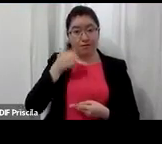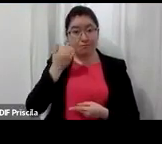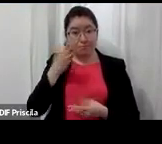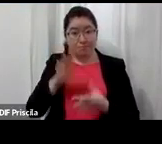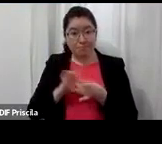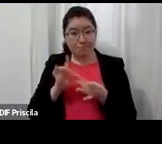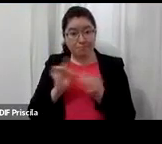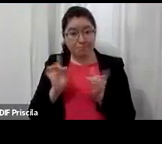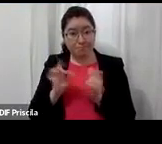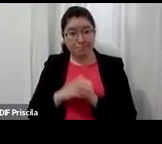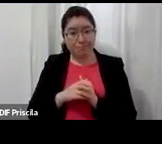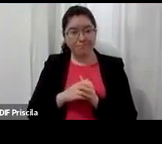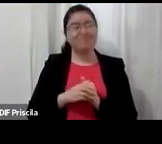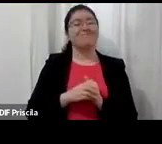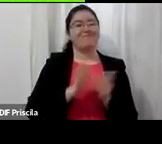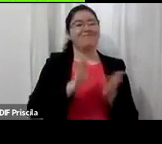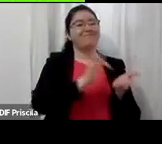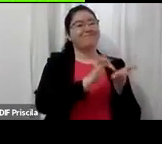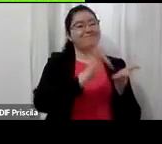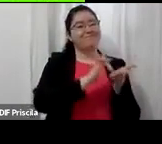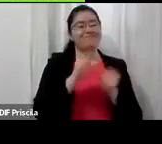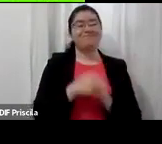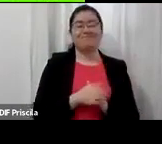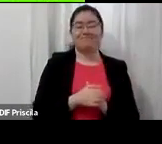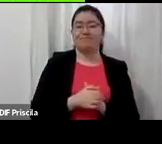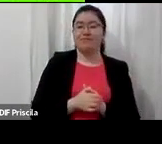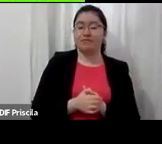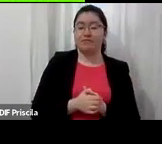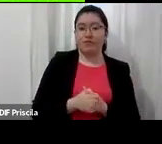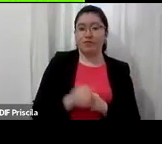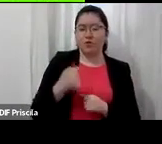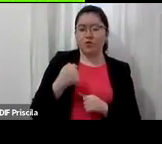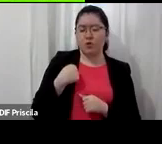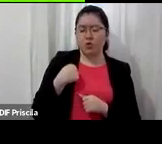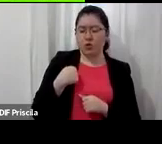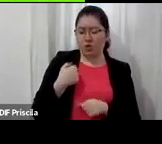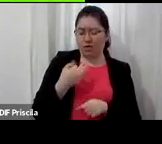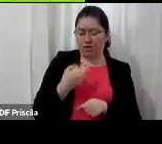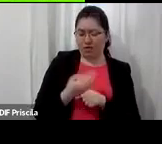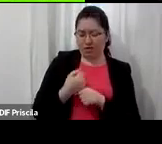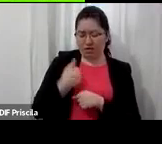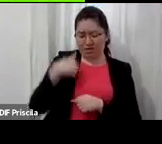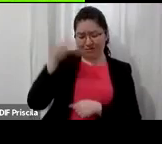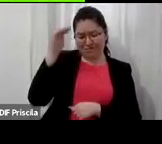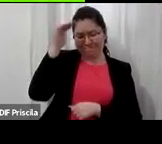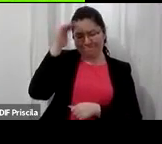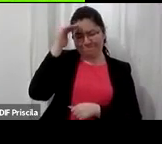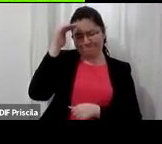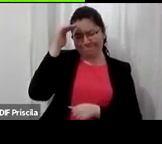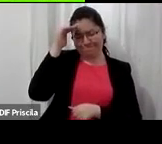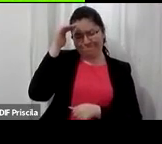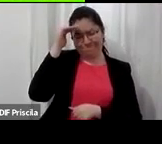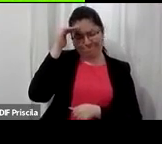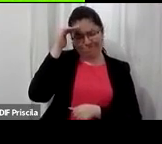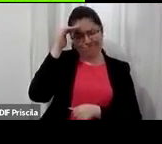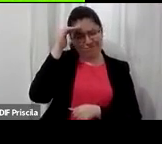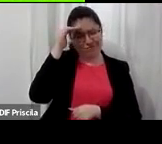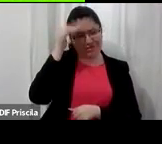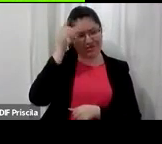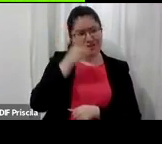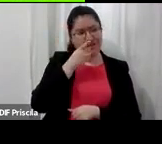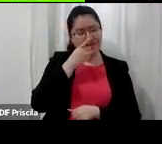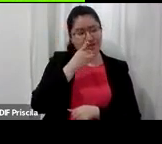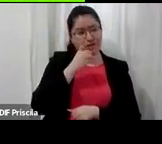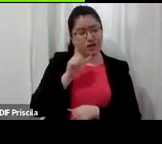Gracias. Pues sí, yo me quedo pensando en esto que mencionabas de Lunes por la